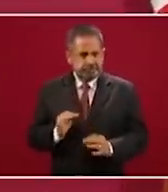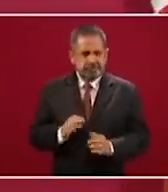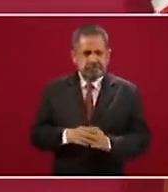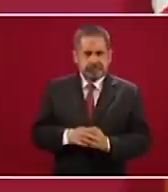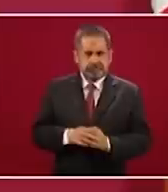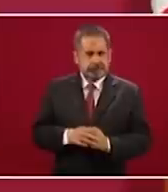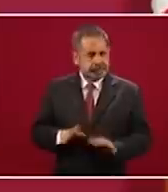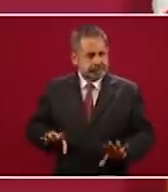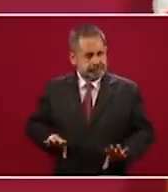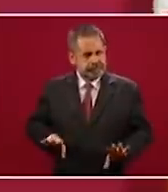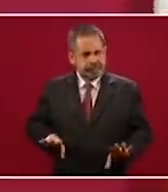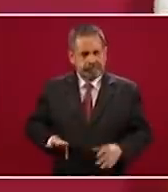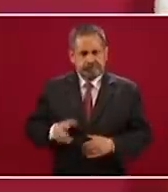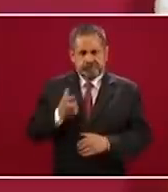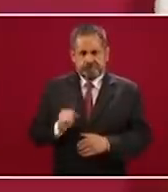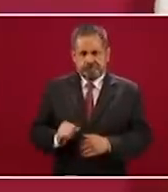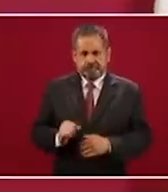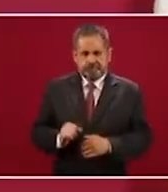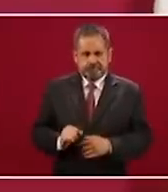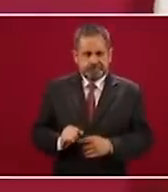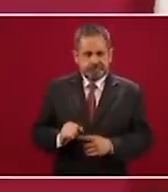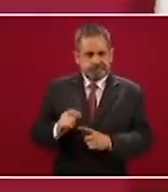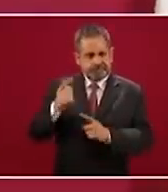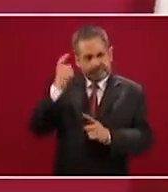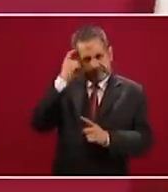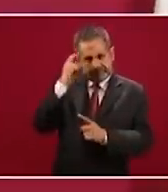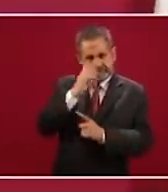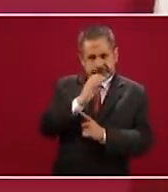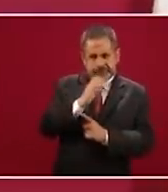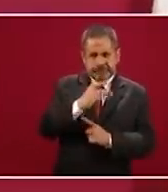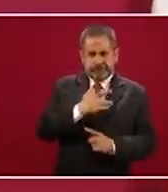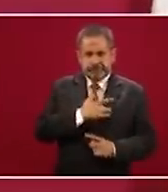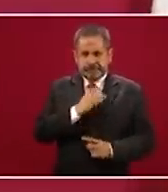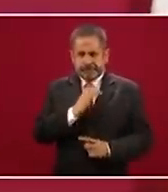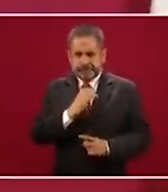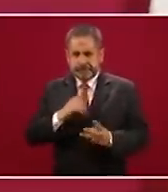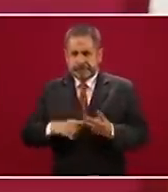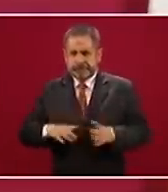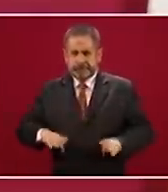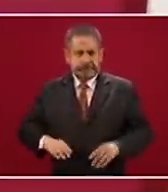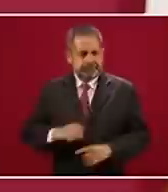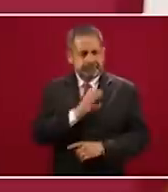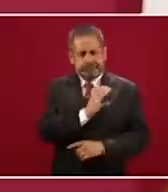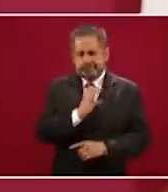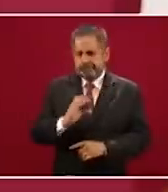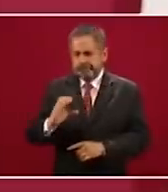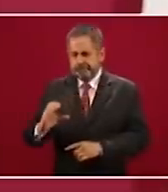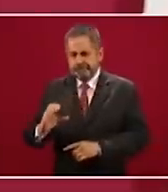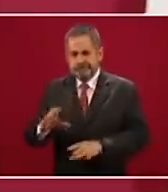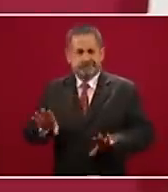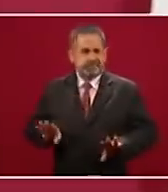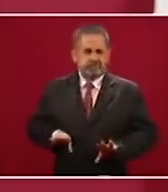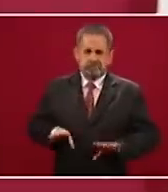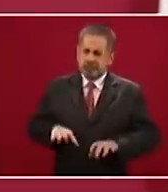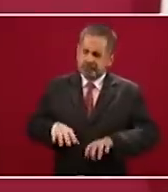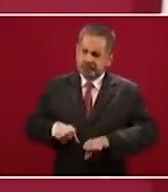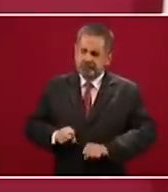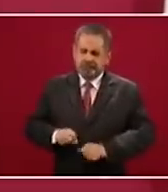y carácter, las 13. y mucho carácter, mucho aplomo.